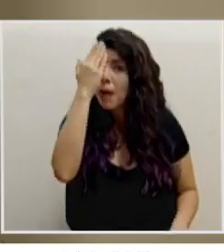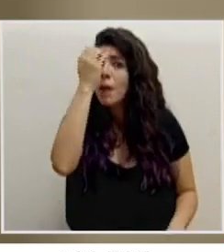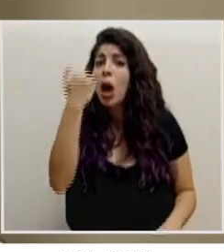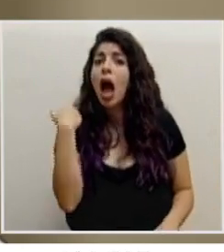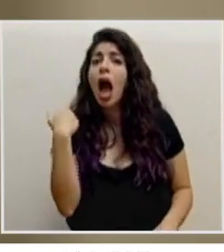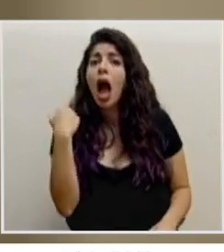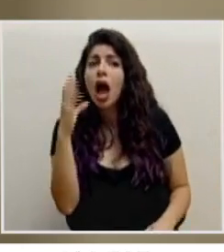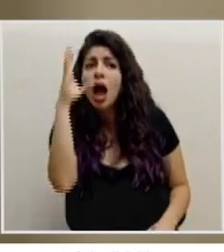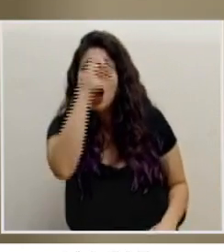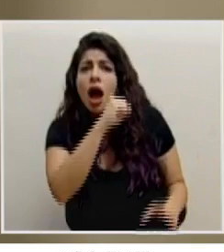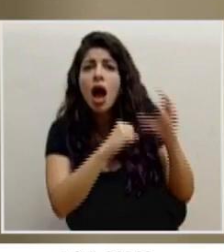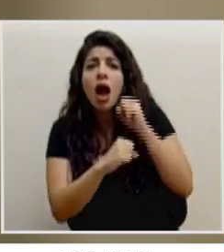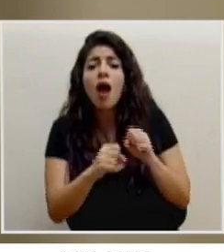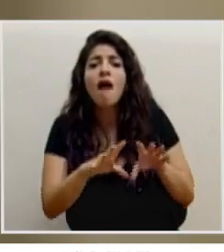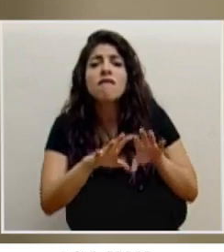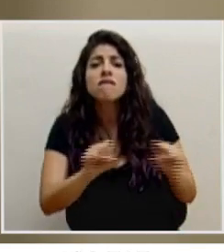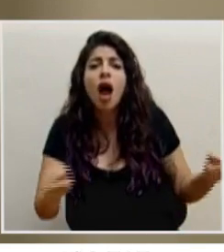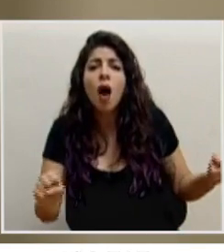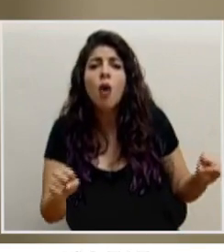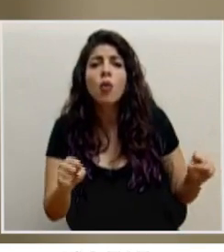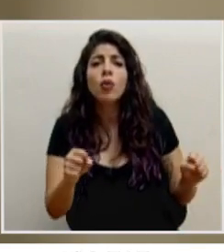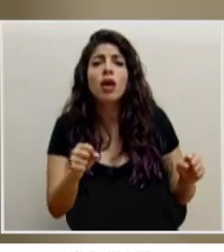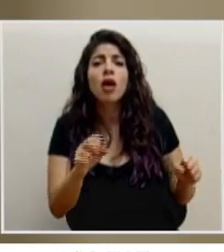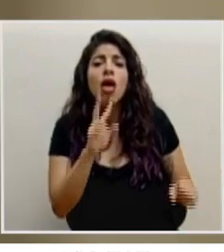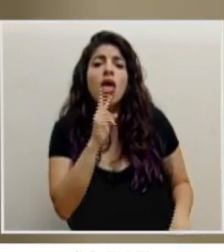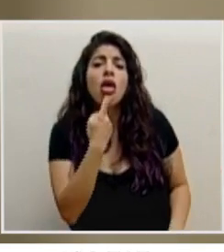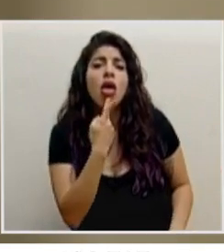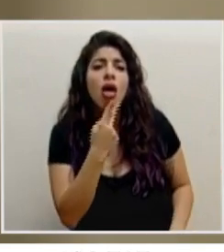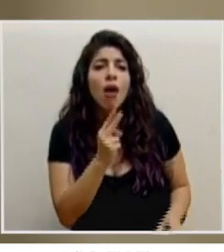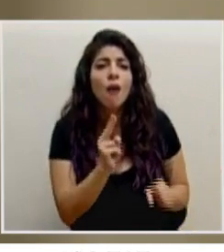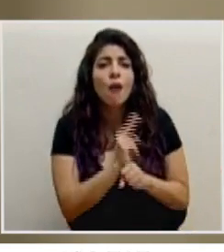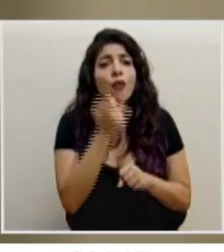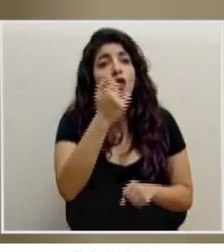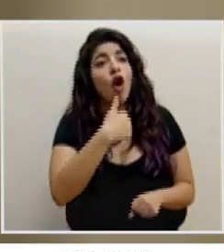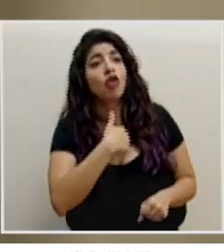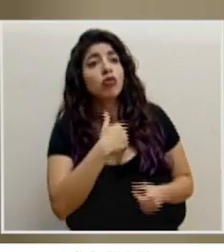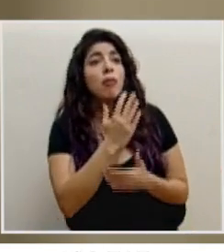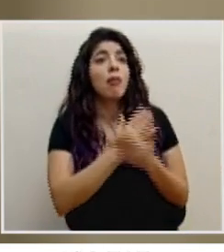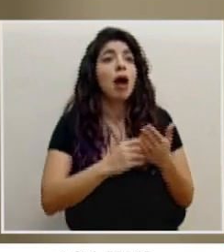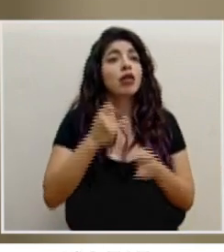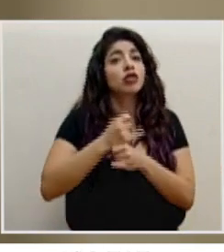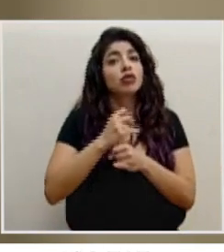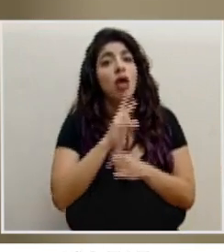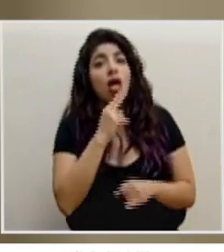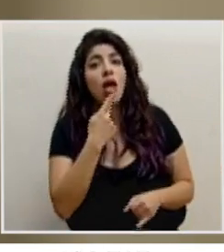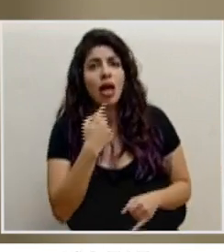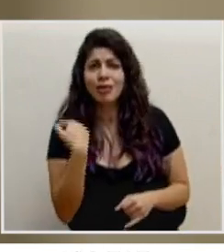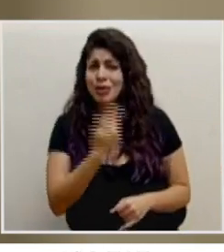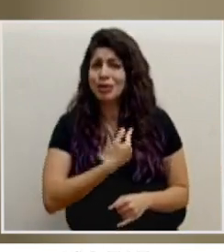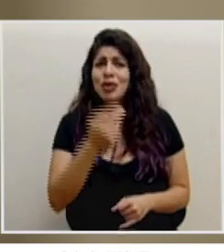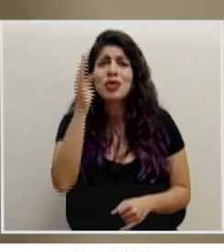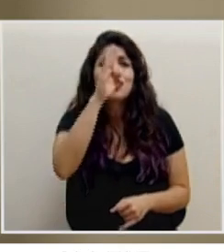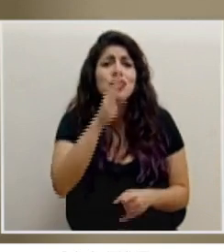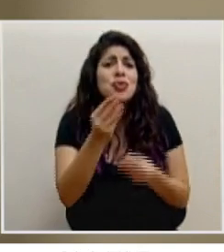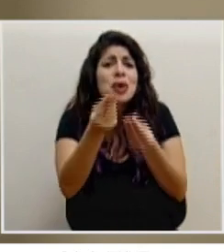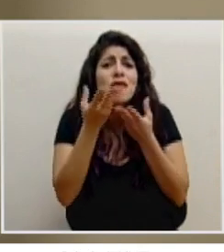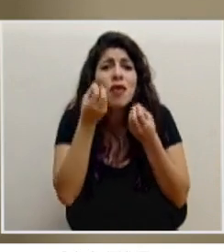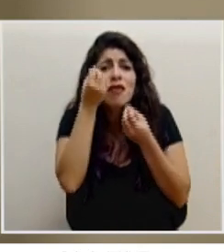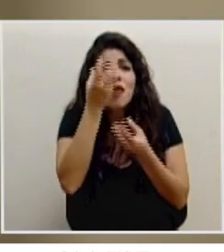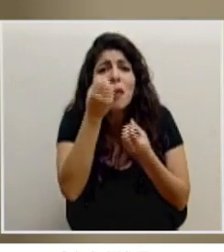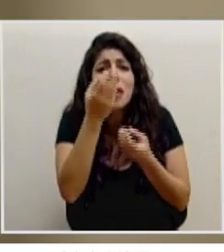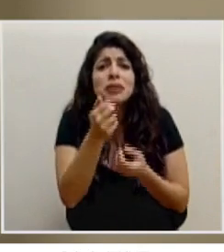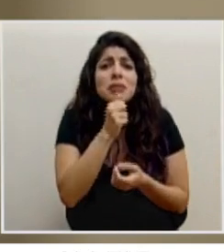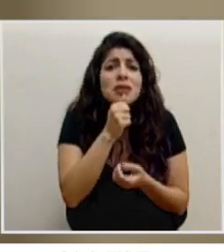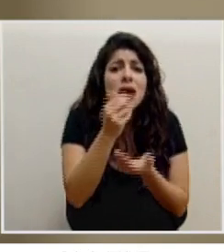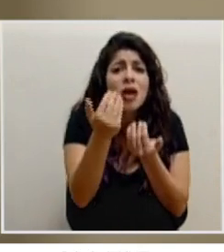están presentando estafas utilizando el nombre institucional. Nosotros no pedimos ningún dato sensible o